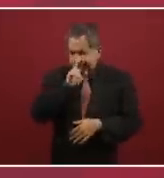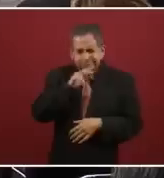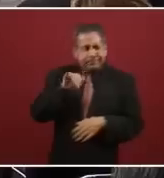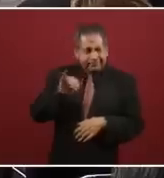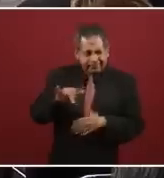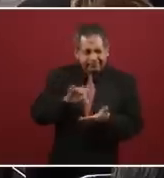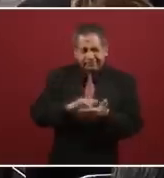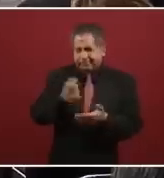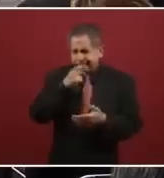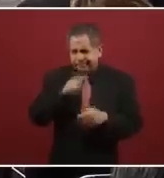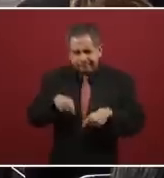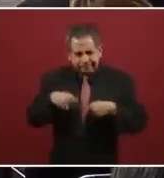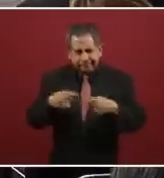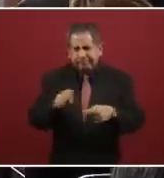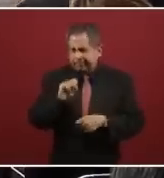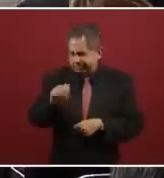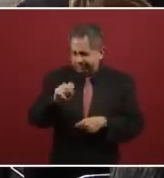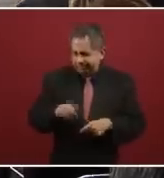Sí. Es que